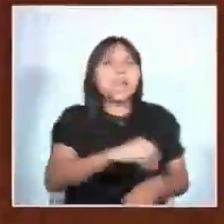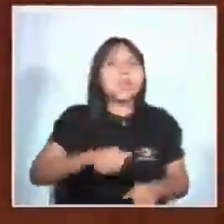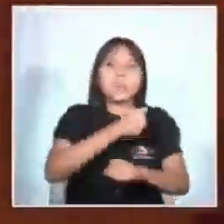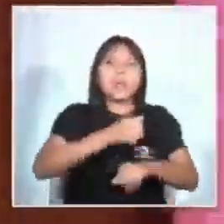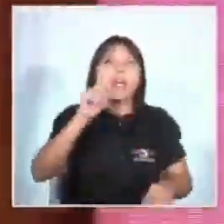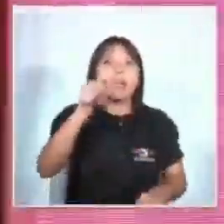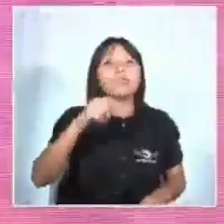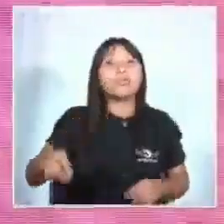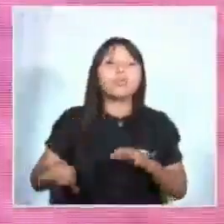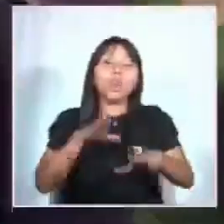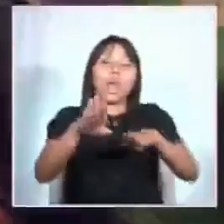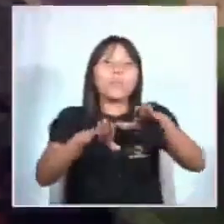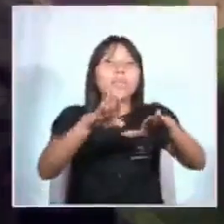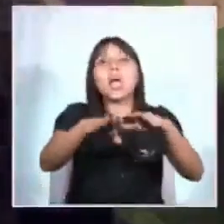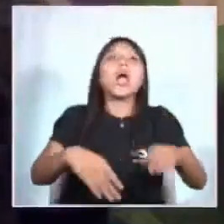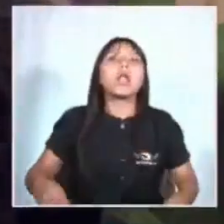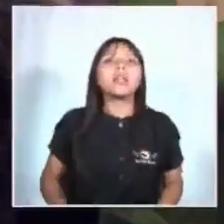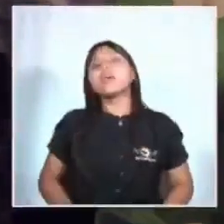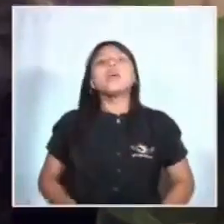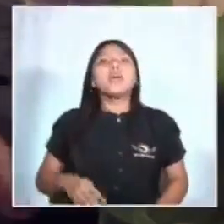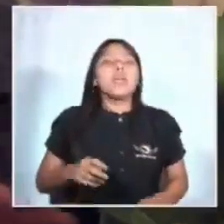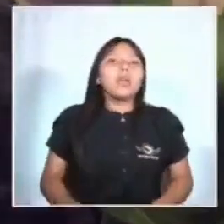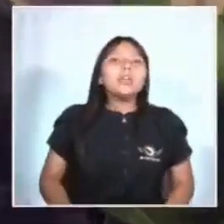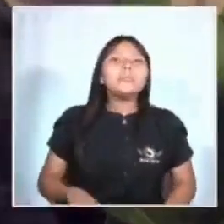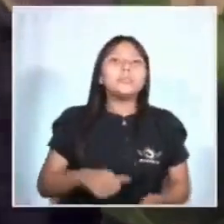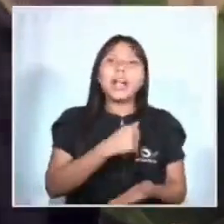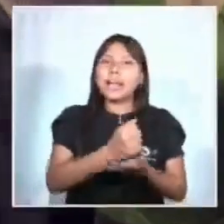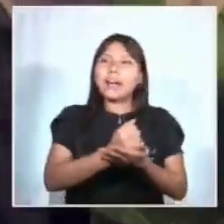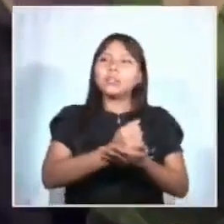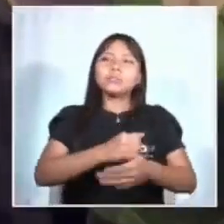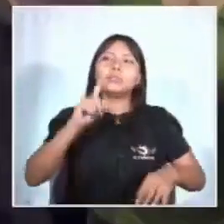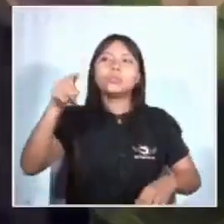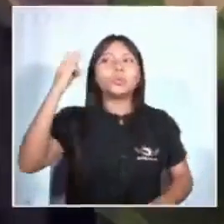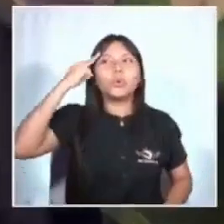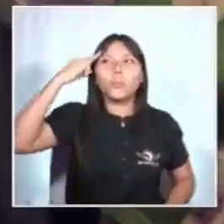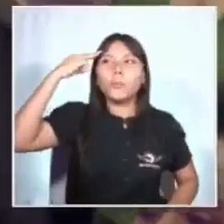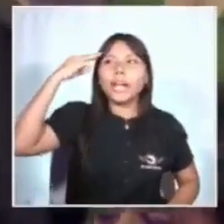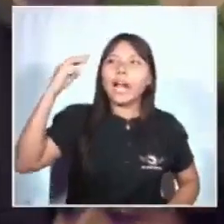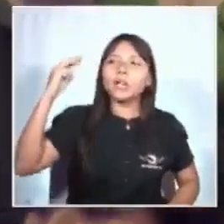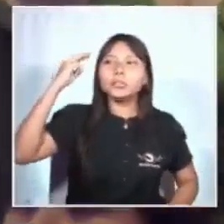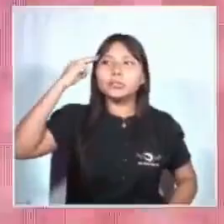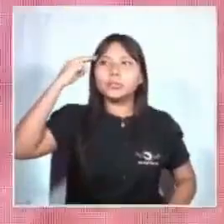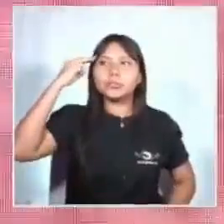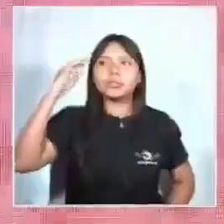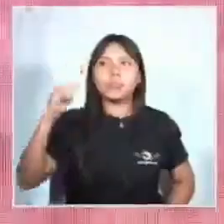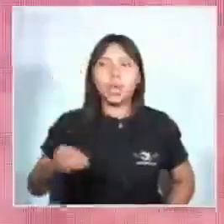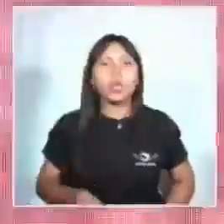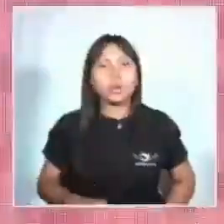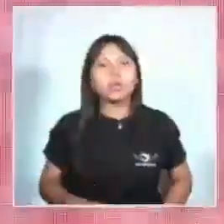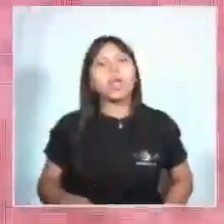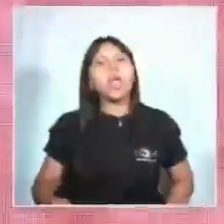tu caminar, marcaron tu postura, marcaron tu mentalidad. Pero el rey está diciendo: